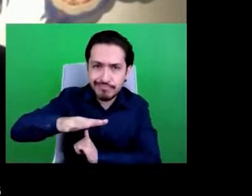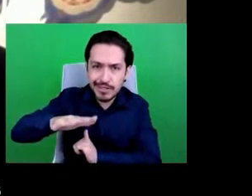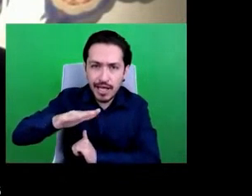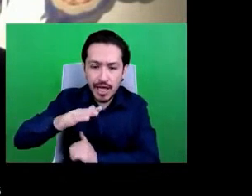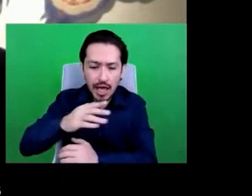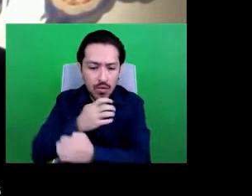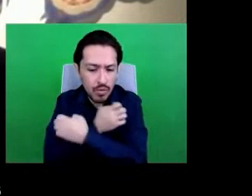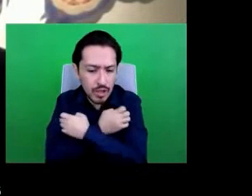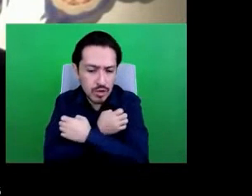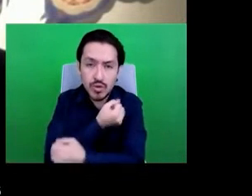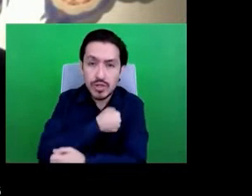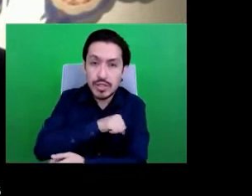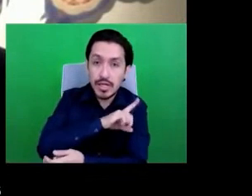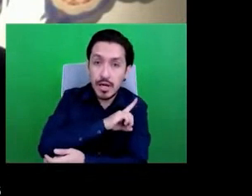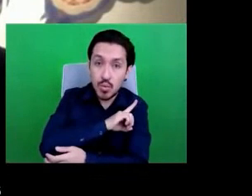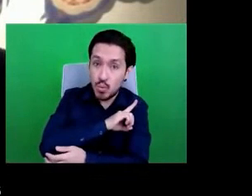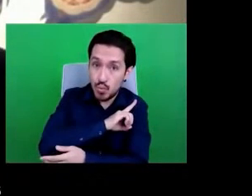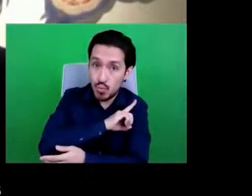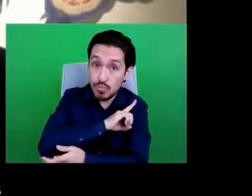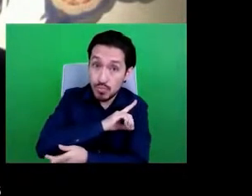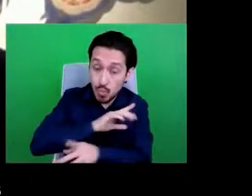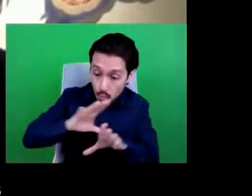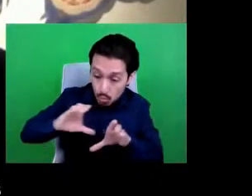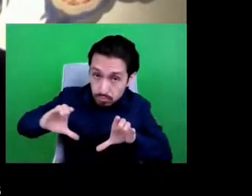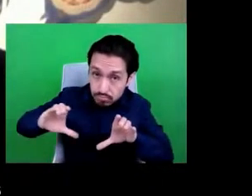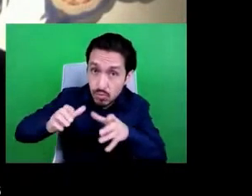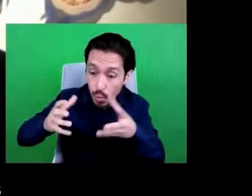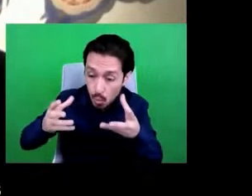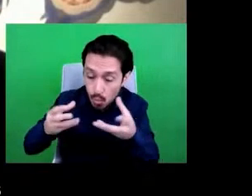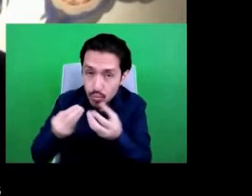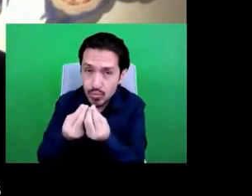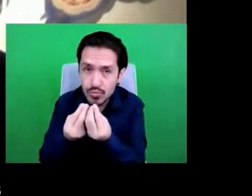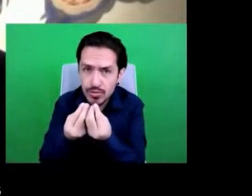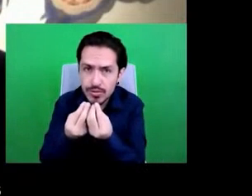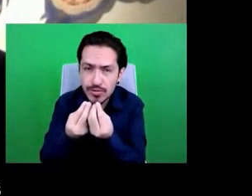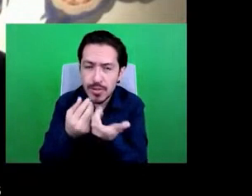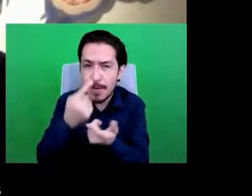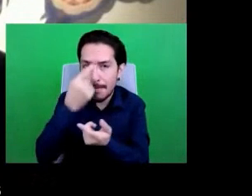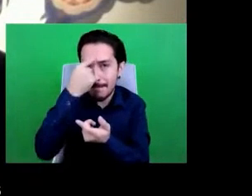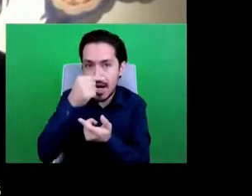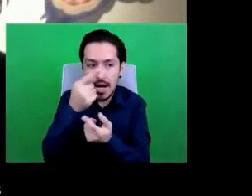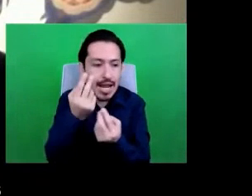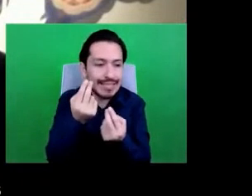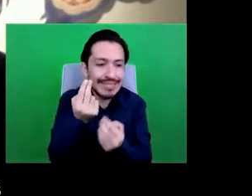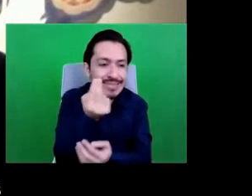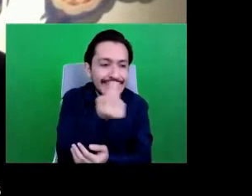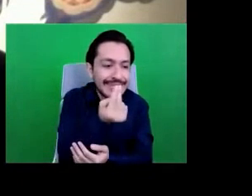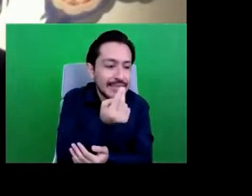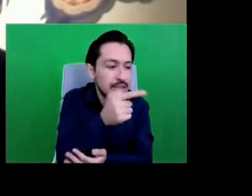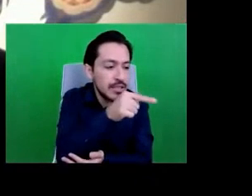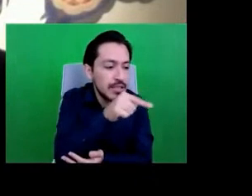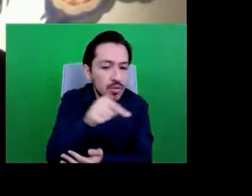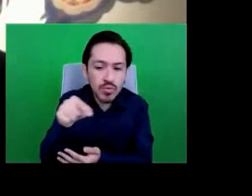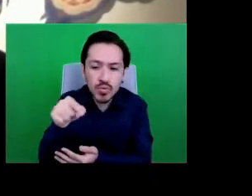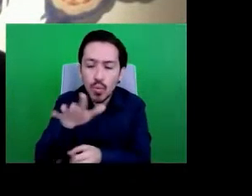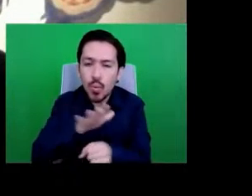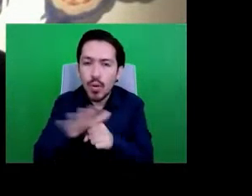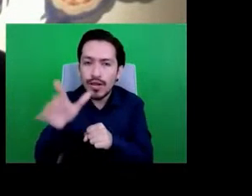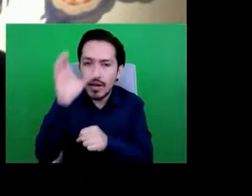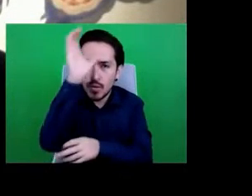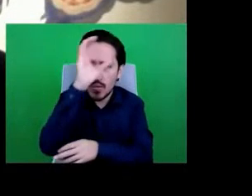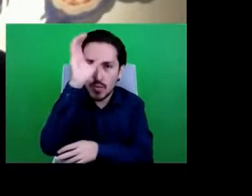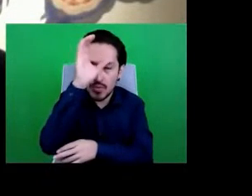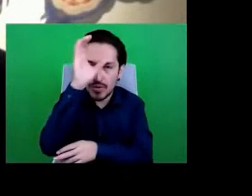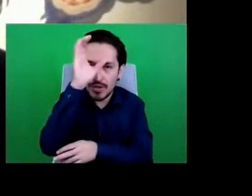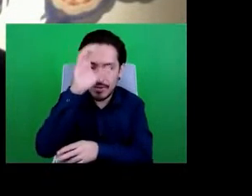una estrategia que responda a las necesidades culturales de la comunidad. Porque ellos saben